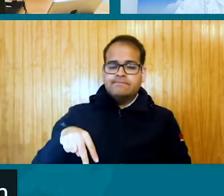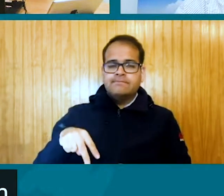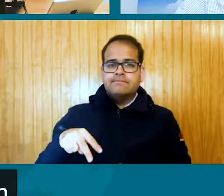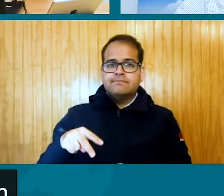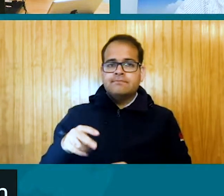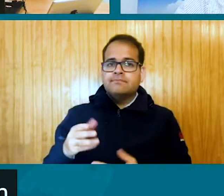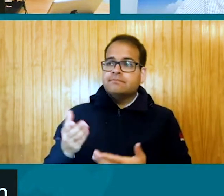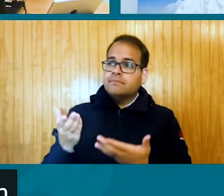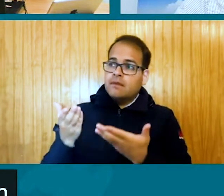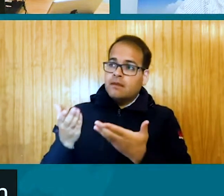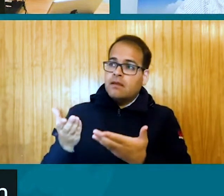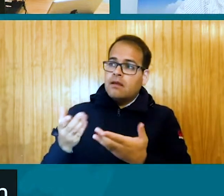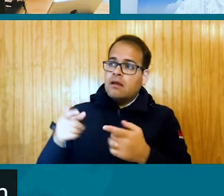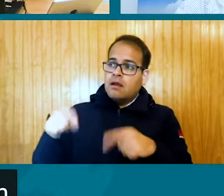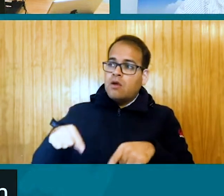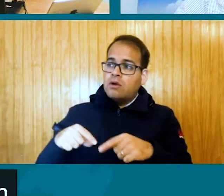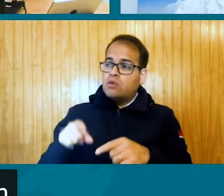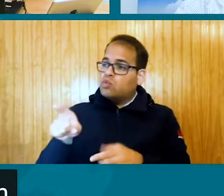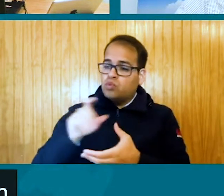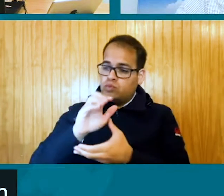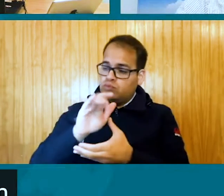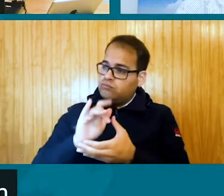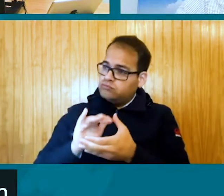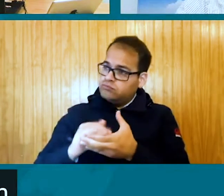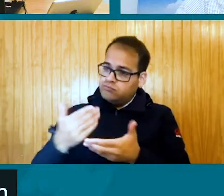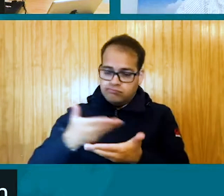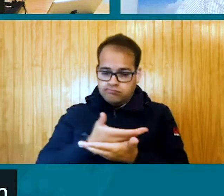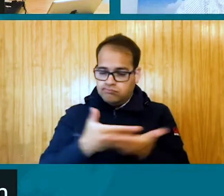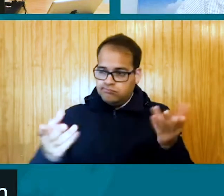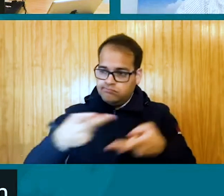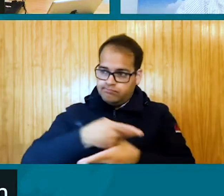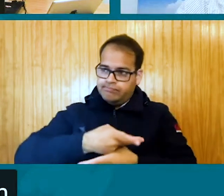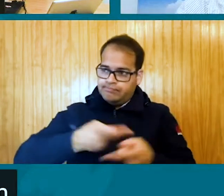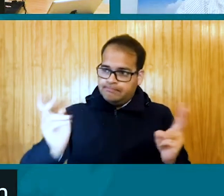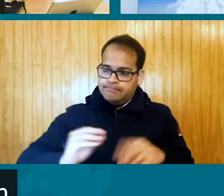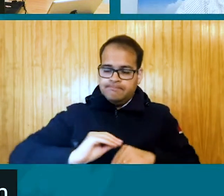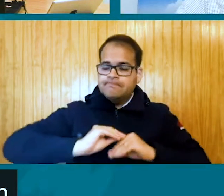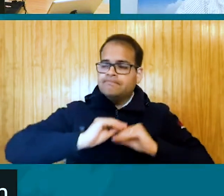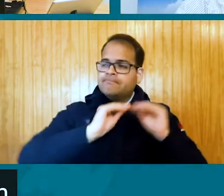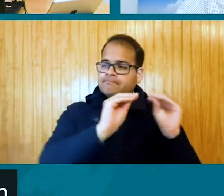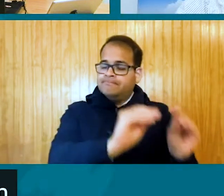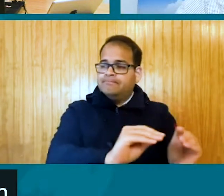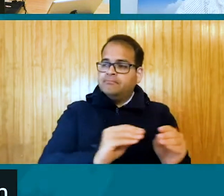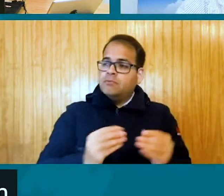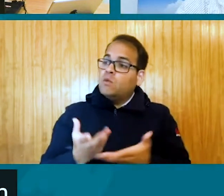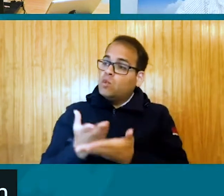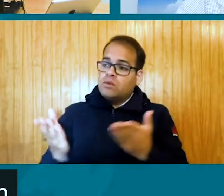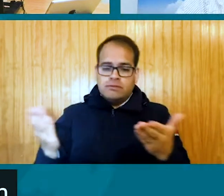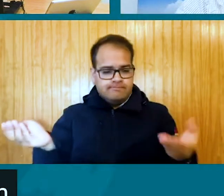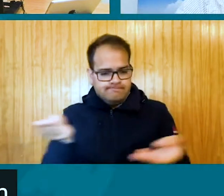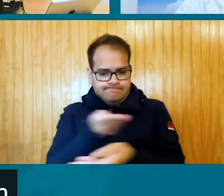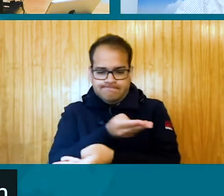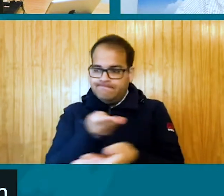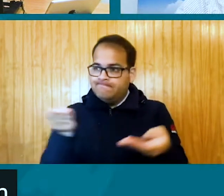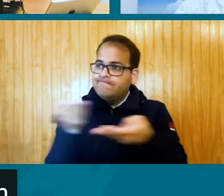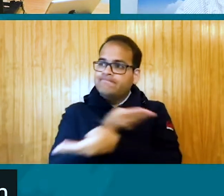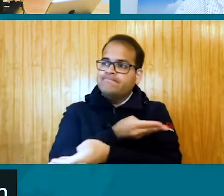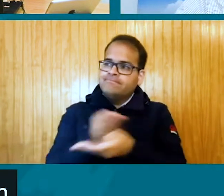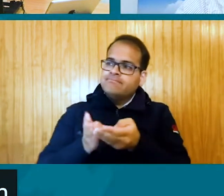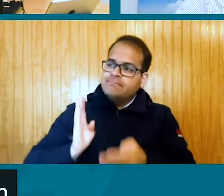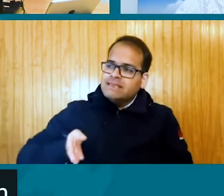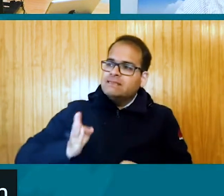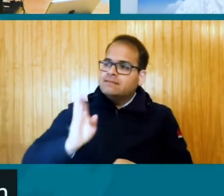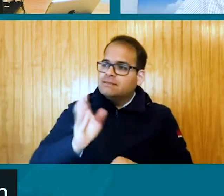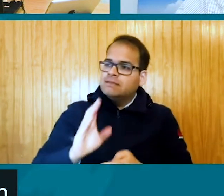vamos a compartir los datos de la compañía para que ustedes sigan teniendo interacción y te agradezco